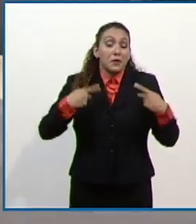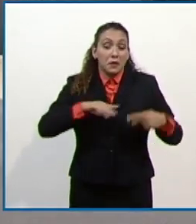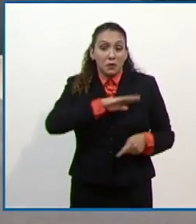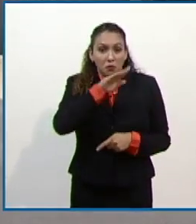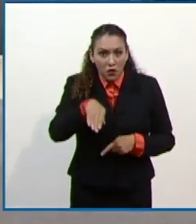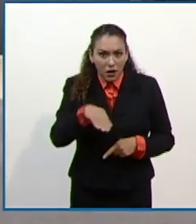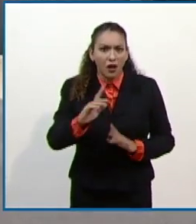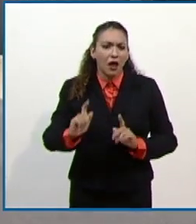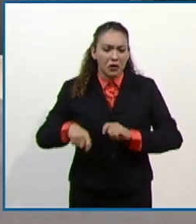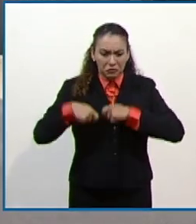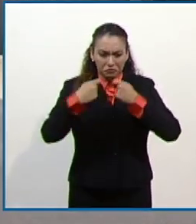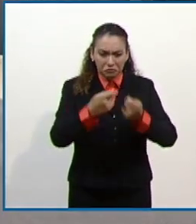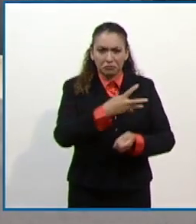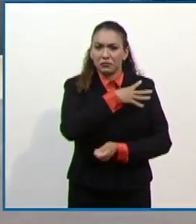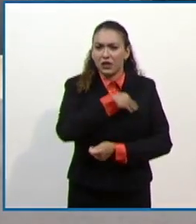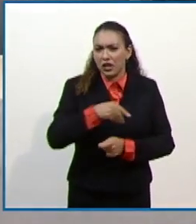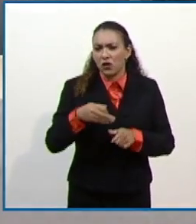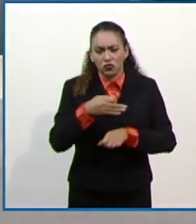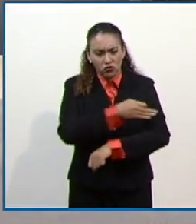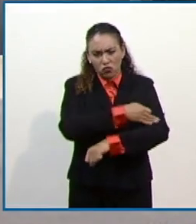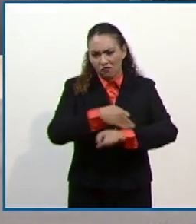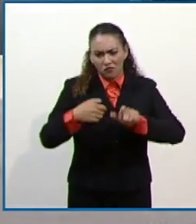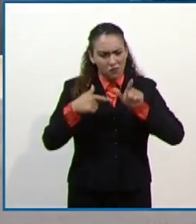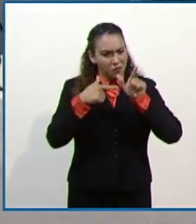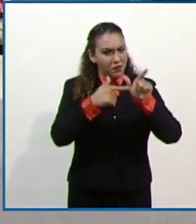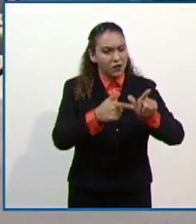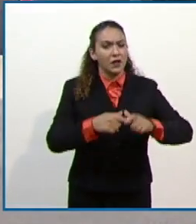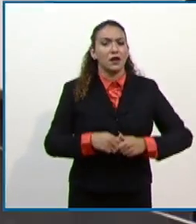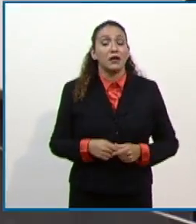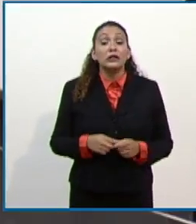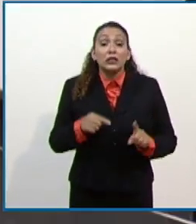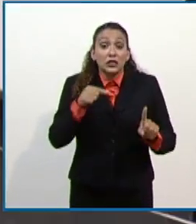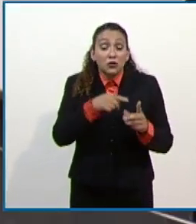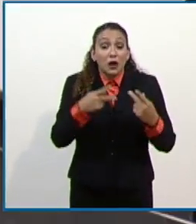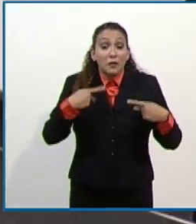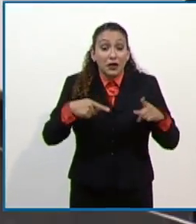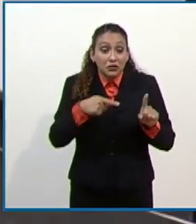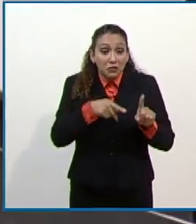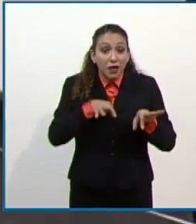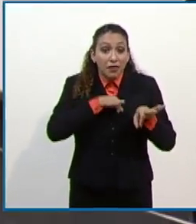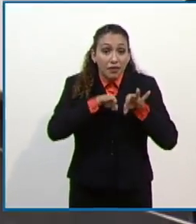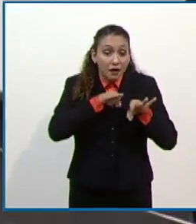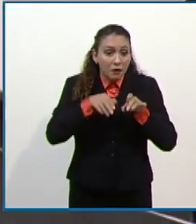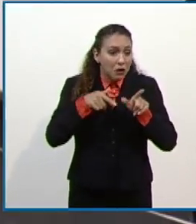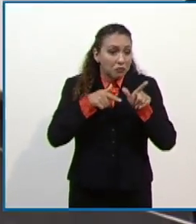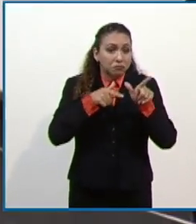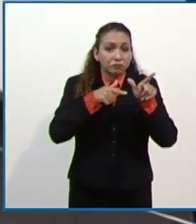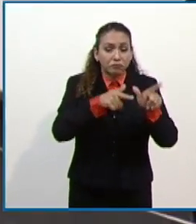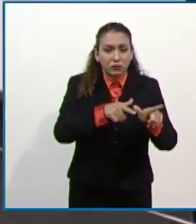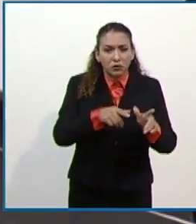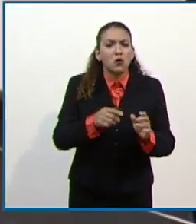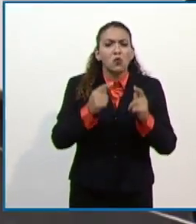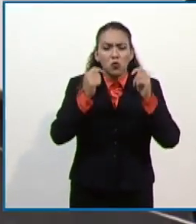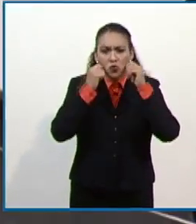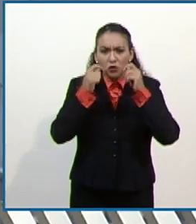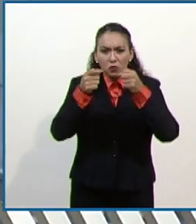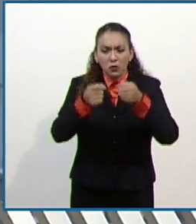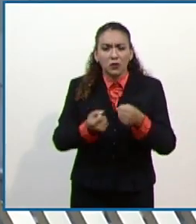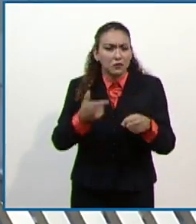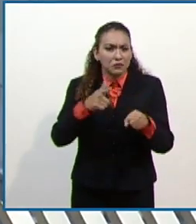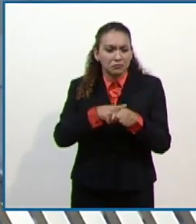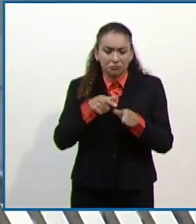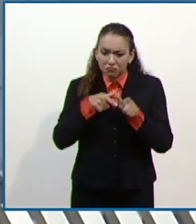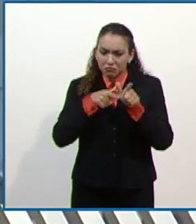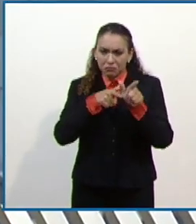Beneficio que no es contrario al derecho a desempeñar un empleo remunerado que implique la incorporación a cualquier instituto de seguridad social.